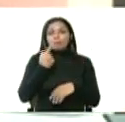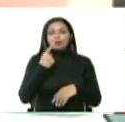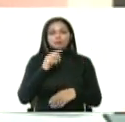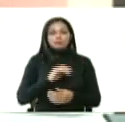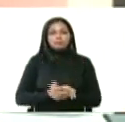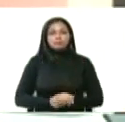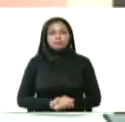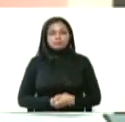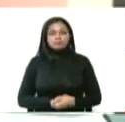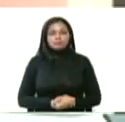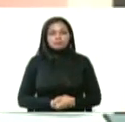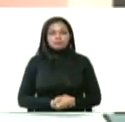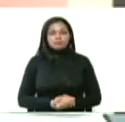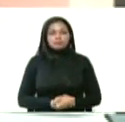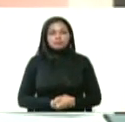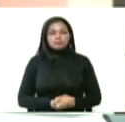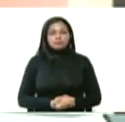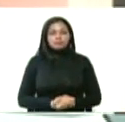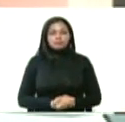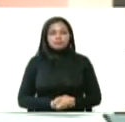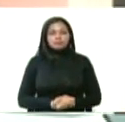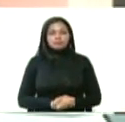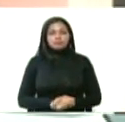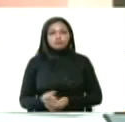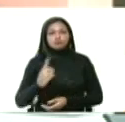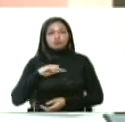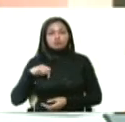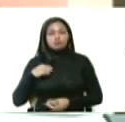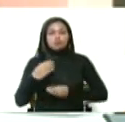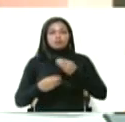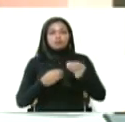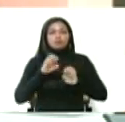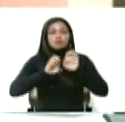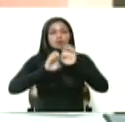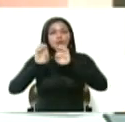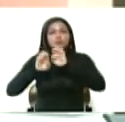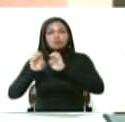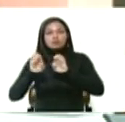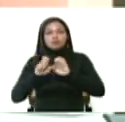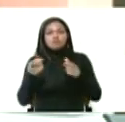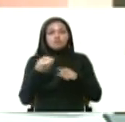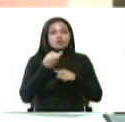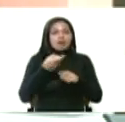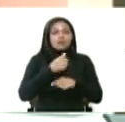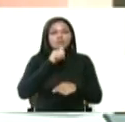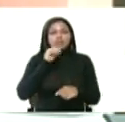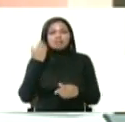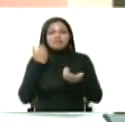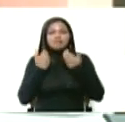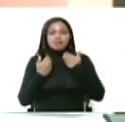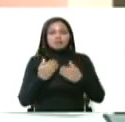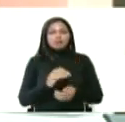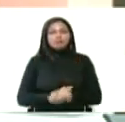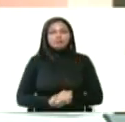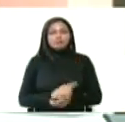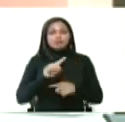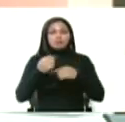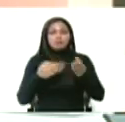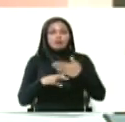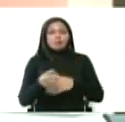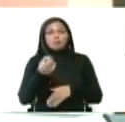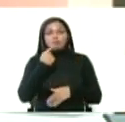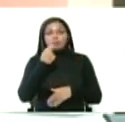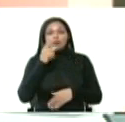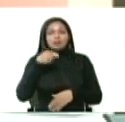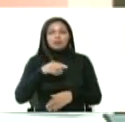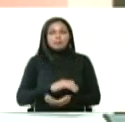tratamientos? Estamos haciendo un diagnóstico precoz, buscando los casos, y luego vamos a los